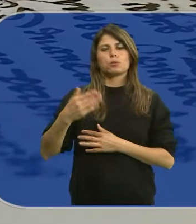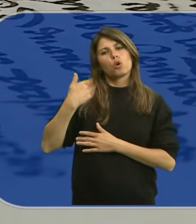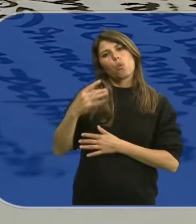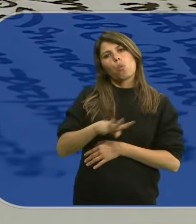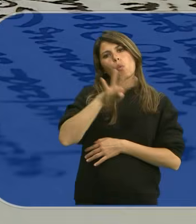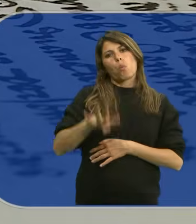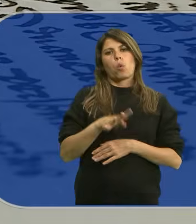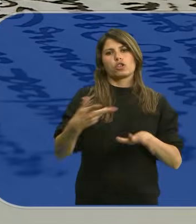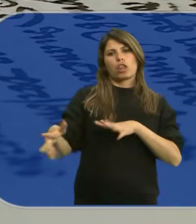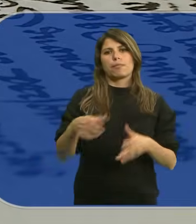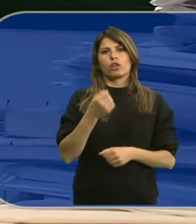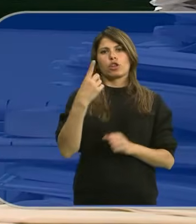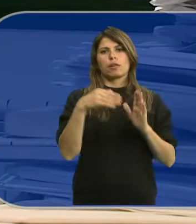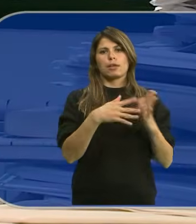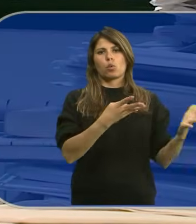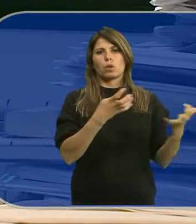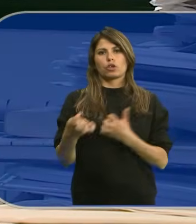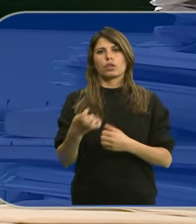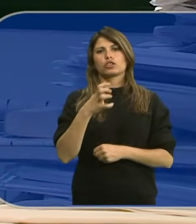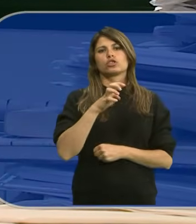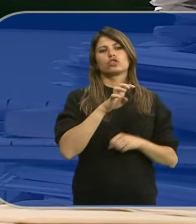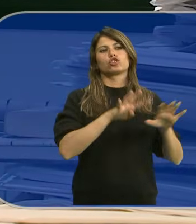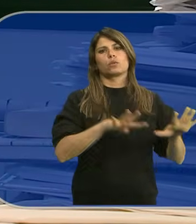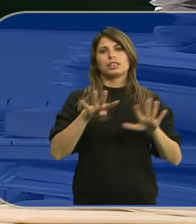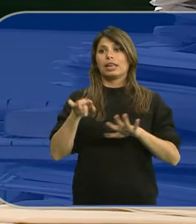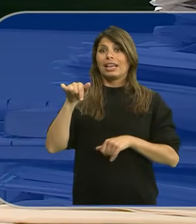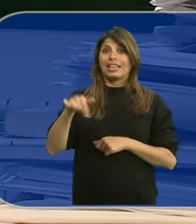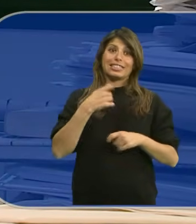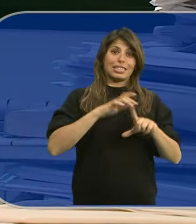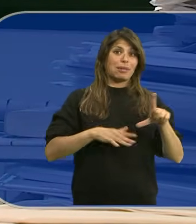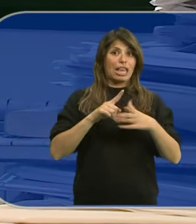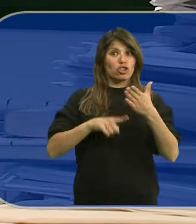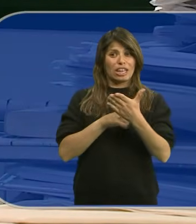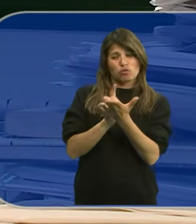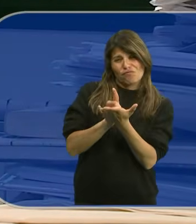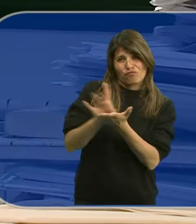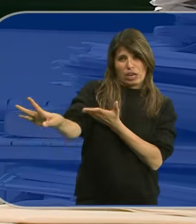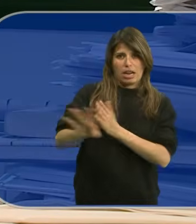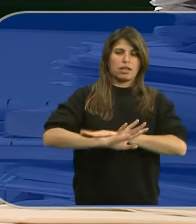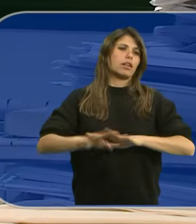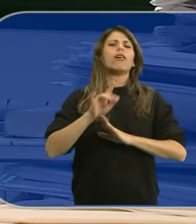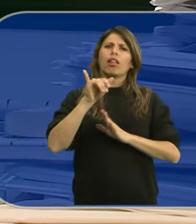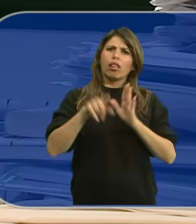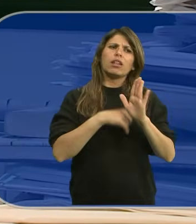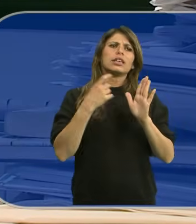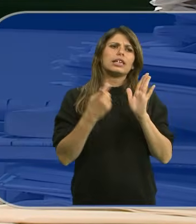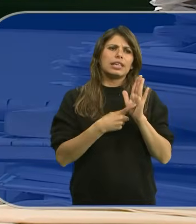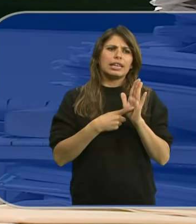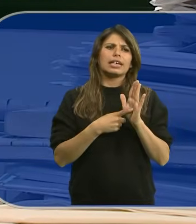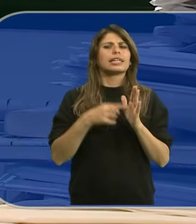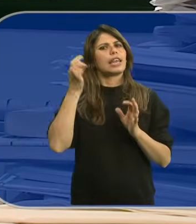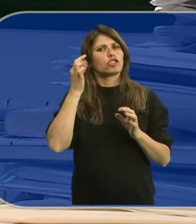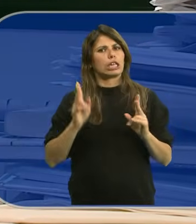marzo de 1499. Ahí se expulsa a los gitanos del Reino de España. Ya hay una ley que se les corta las